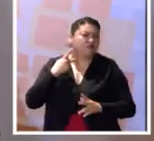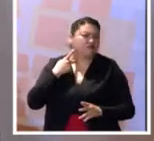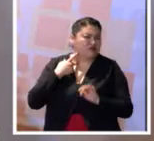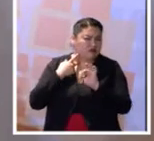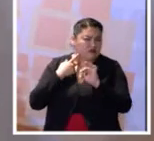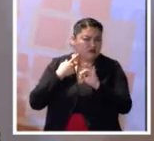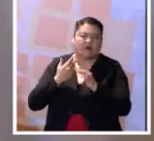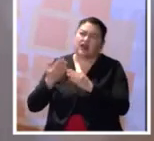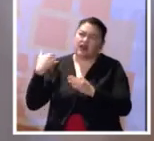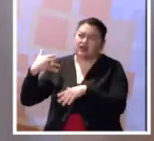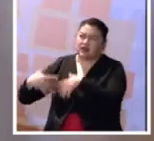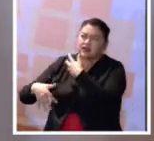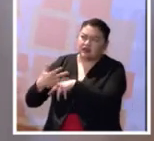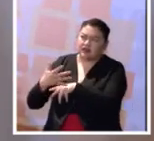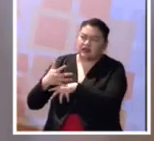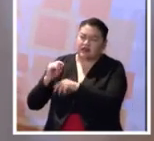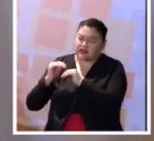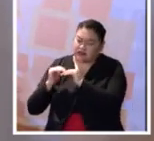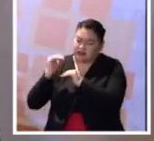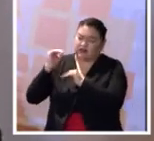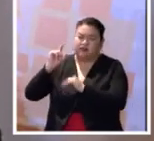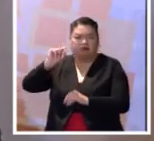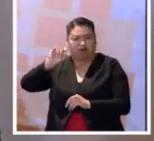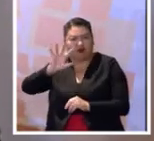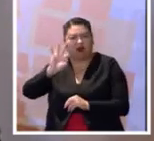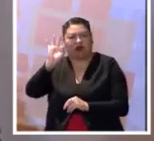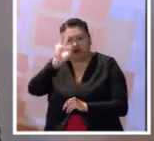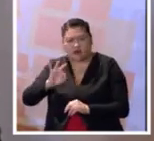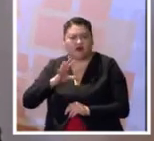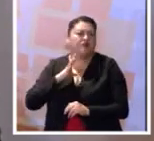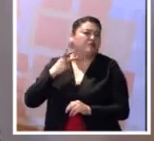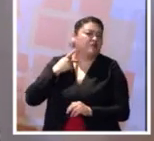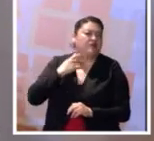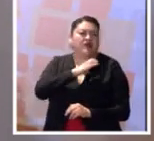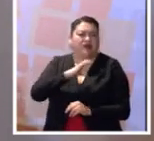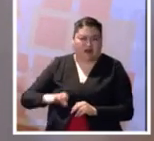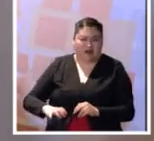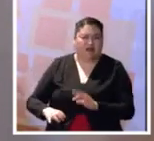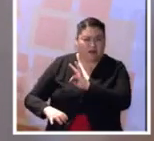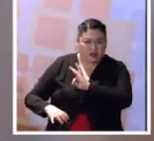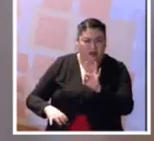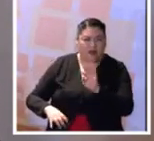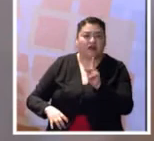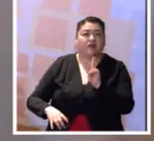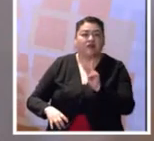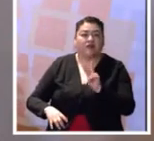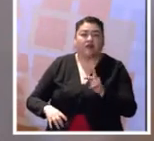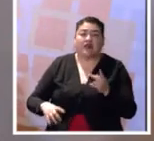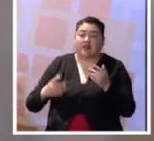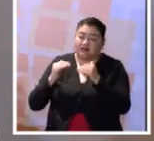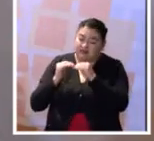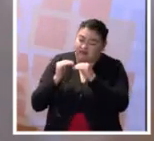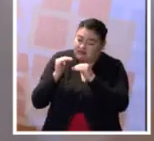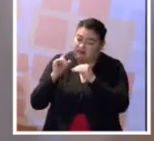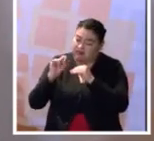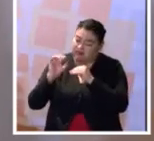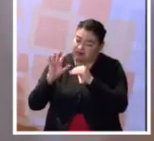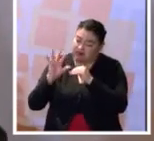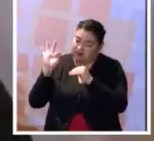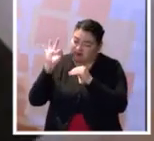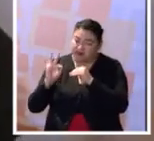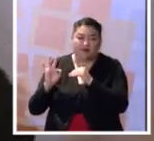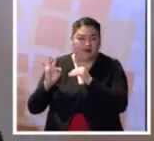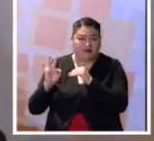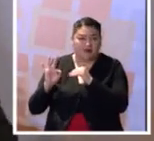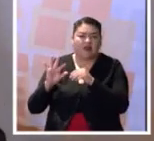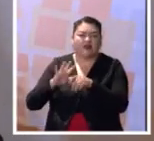pasamos de un 15 a un 25%, pero a un 25%. Entonces,